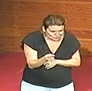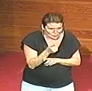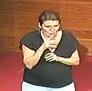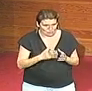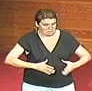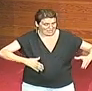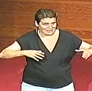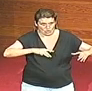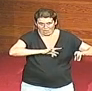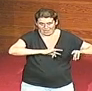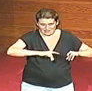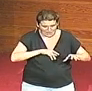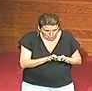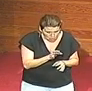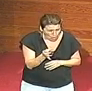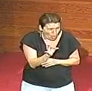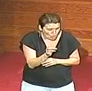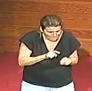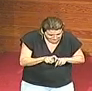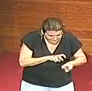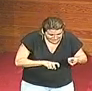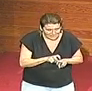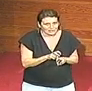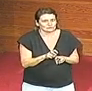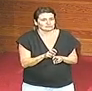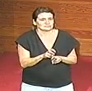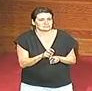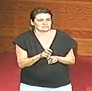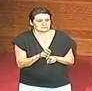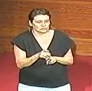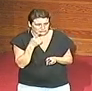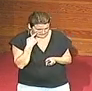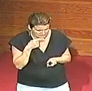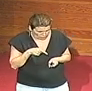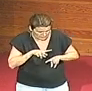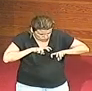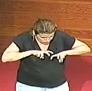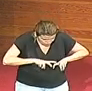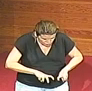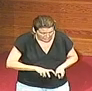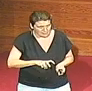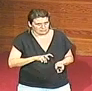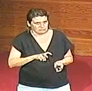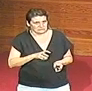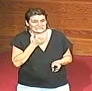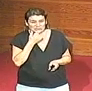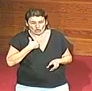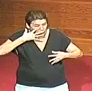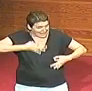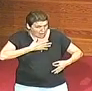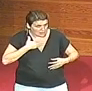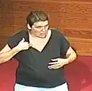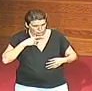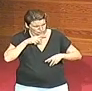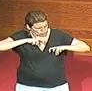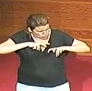de arena. No queremos puré, pues entonces apliquémonos el cuento, ¿no? Apliquémonos ir a buscar